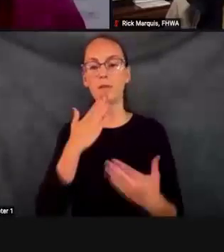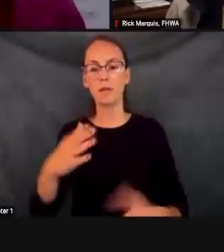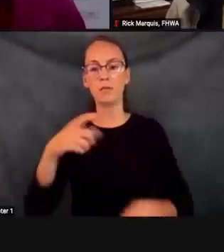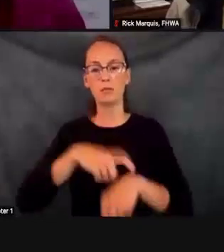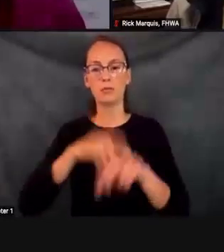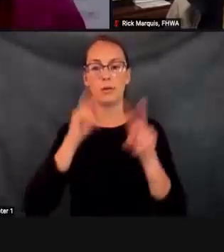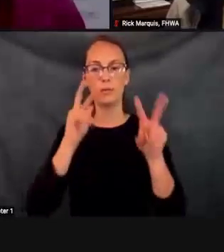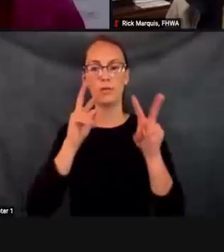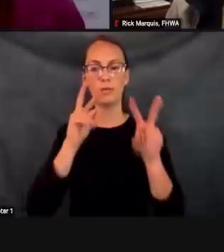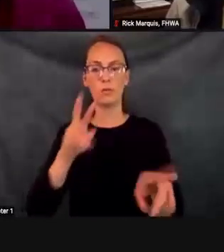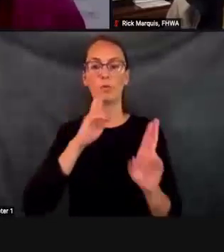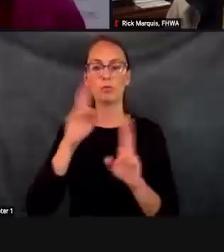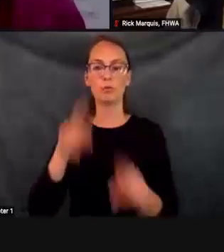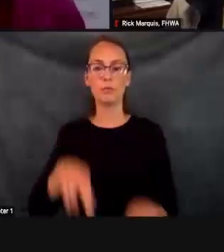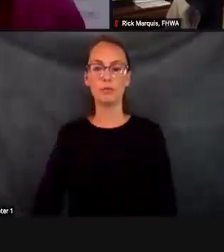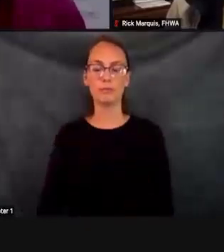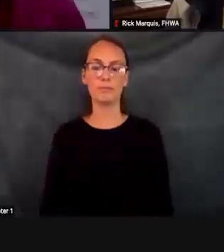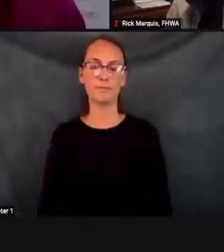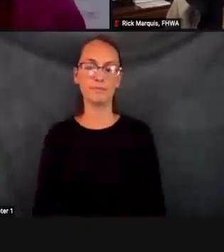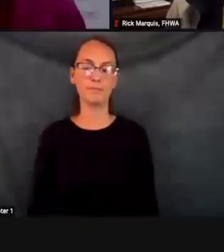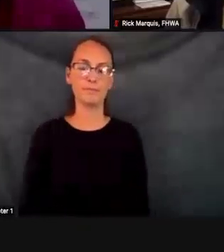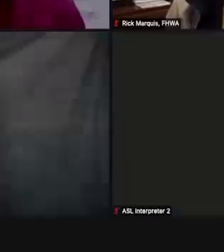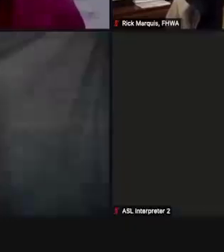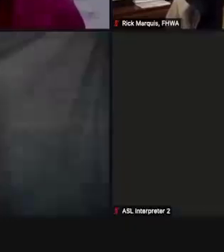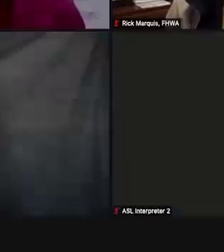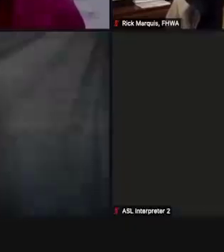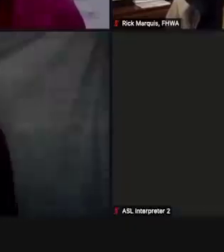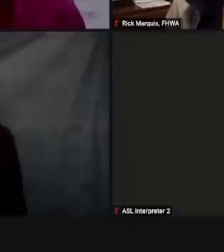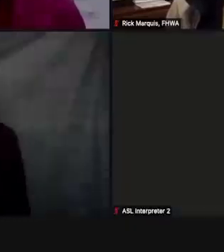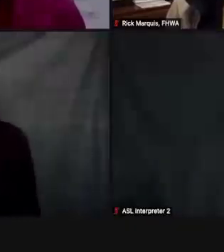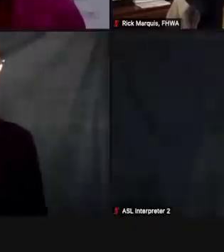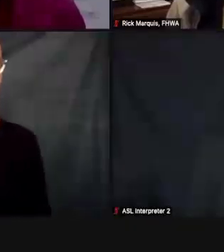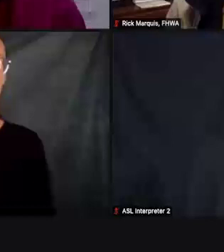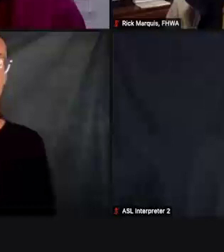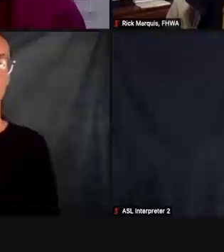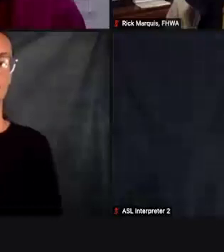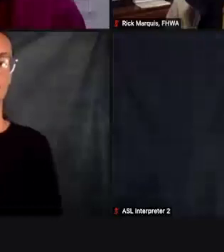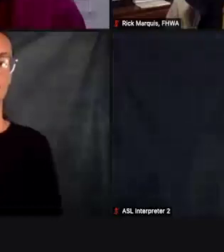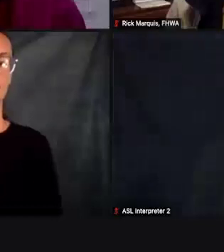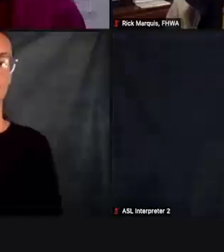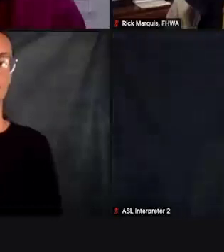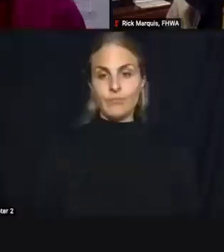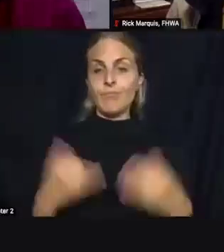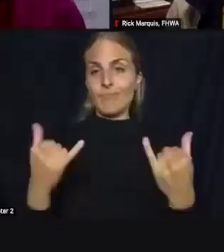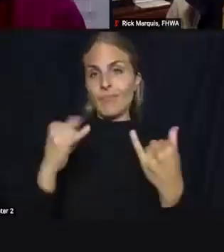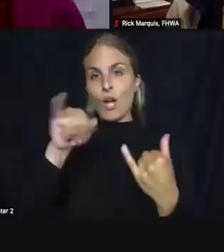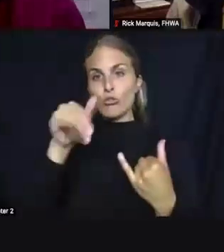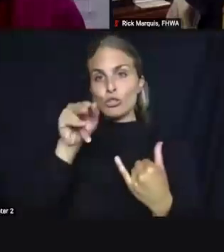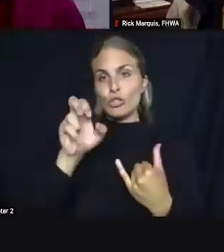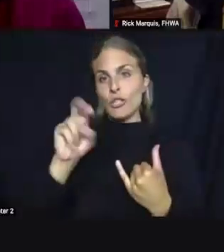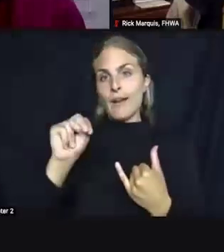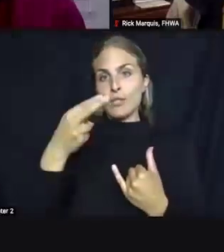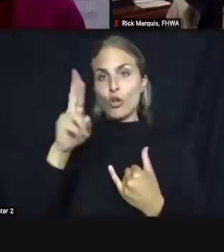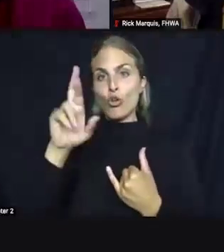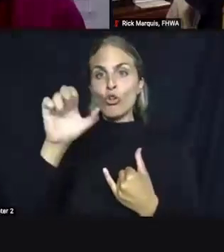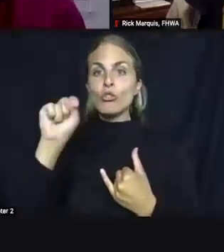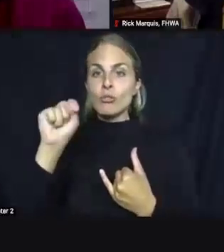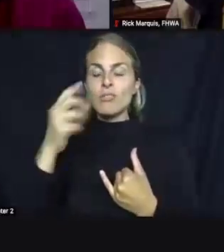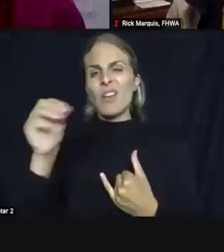Muchísimas gracias y espero sus comentarios. Ahora tenemos Jackson Hurst y William Sanford.